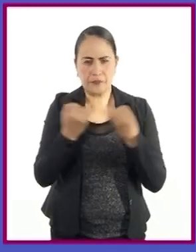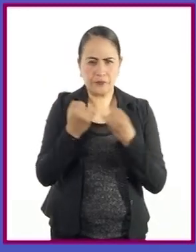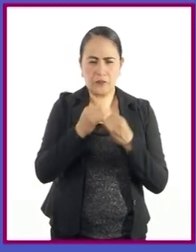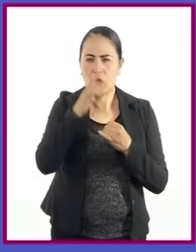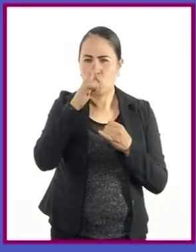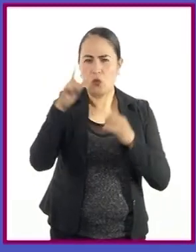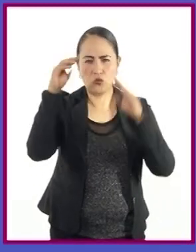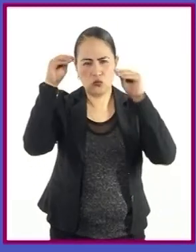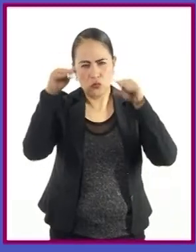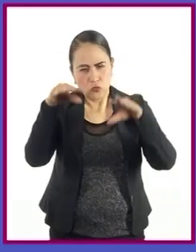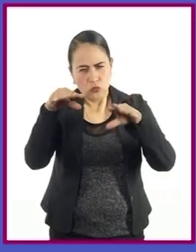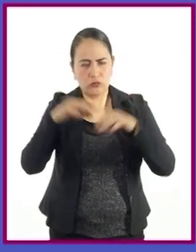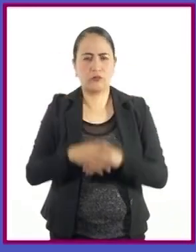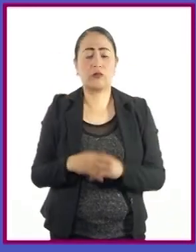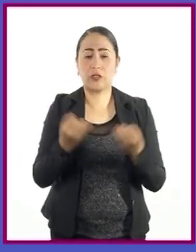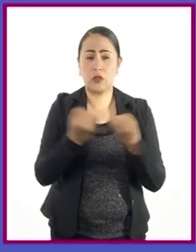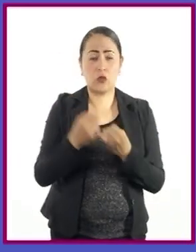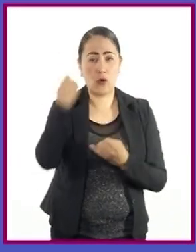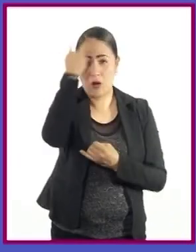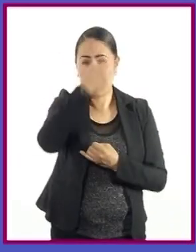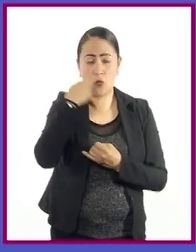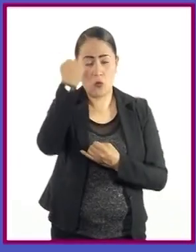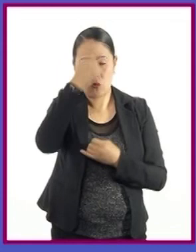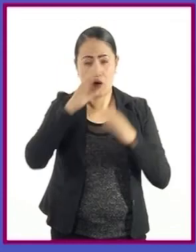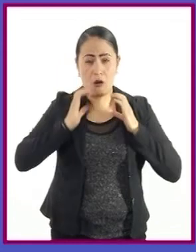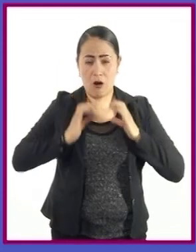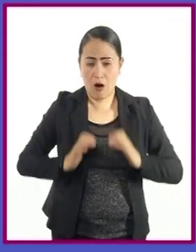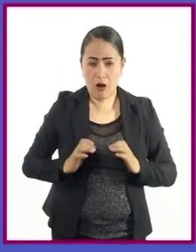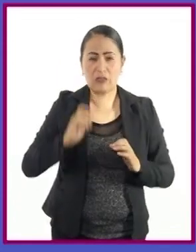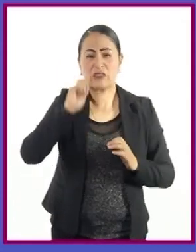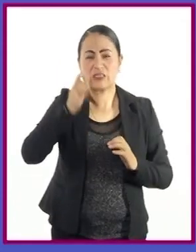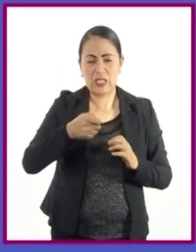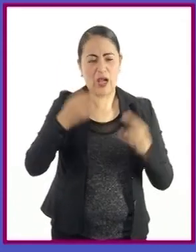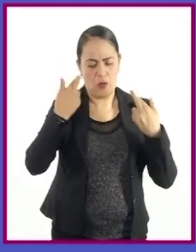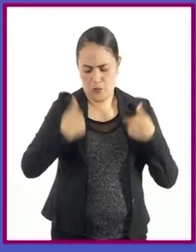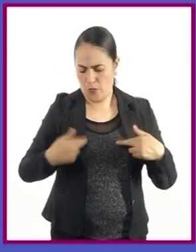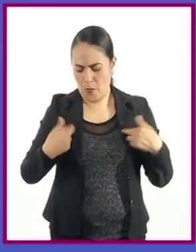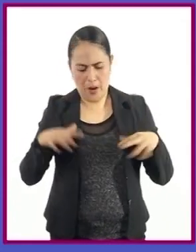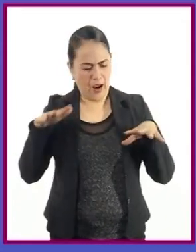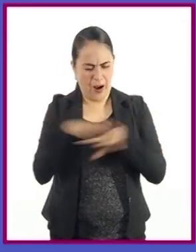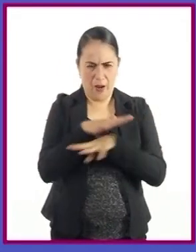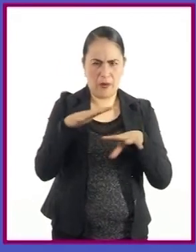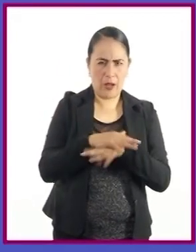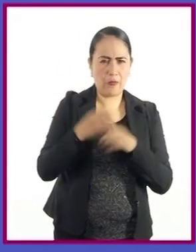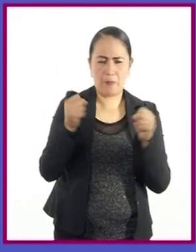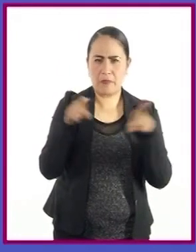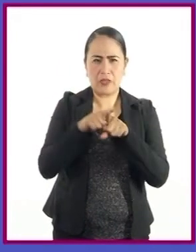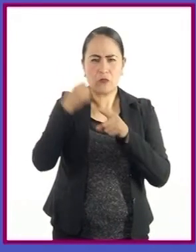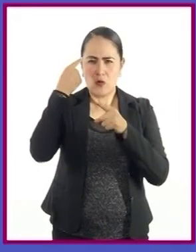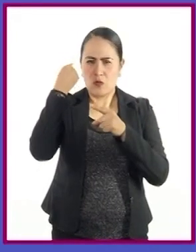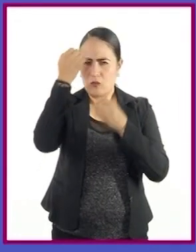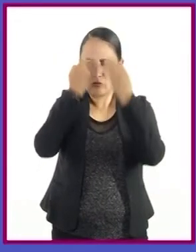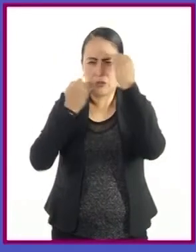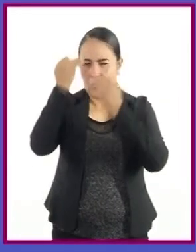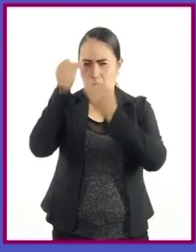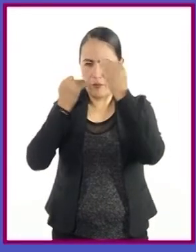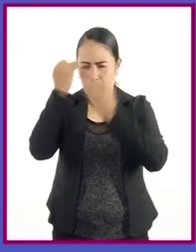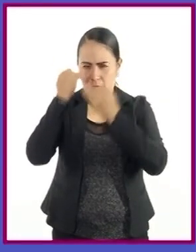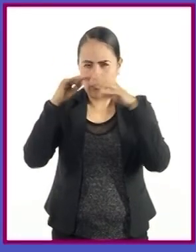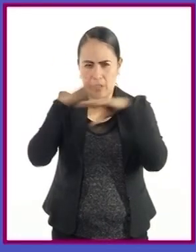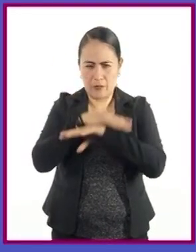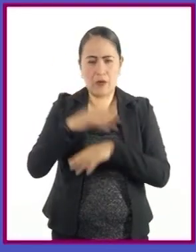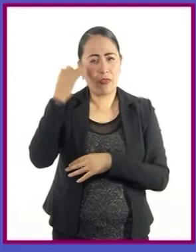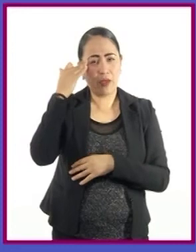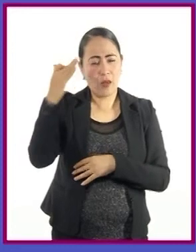apariencia física de Alicia se representará con cambios de vestuario y maquillaje. Época, principios del